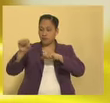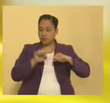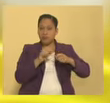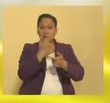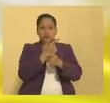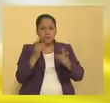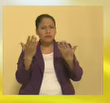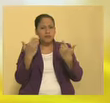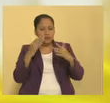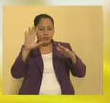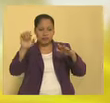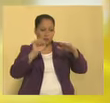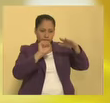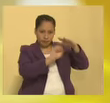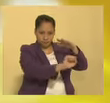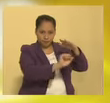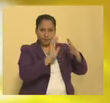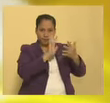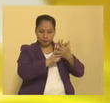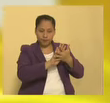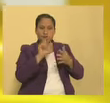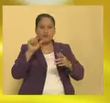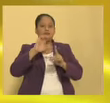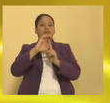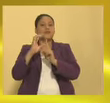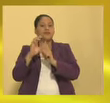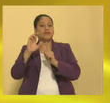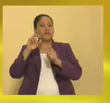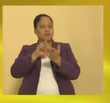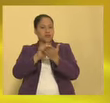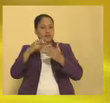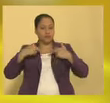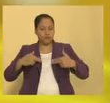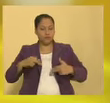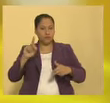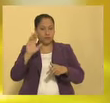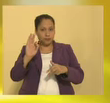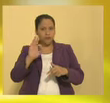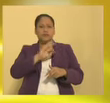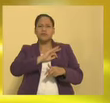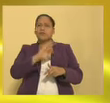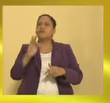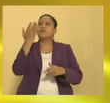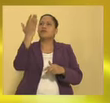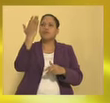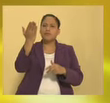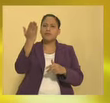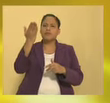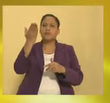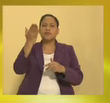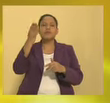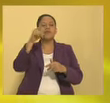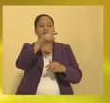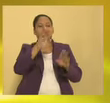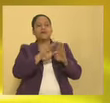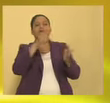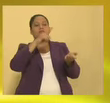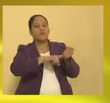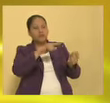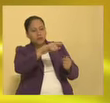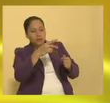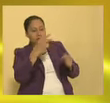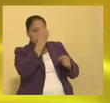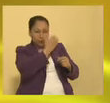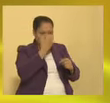la Comisión de Derechos Humanos del Distrito Federal puede solicitar el reconocimiento médico de los mismos cuando